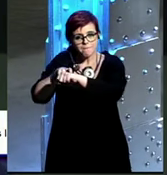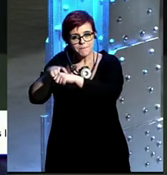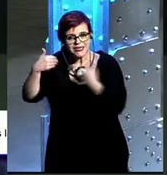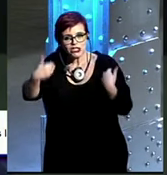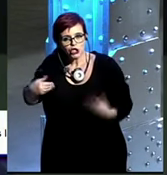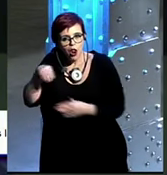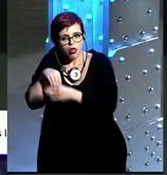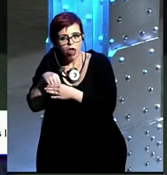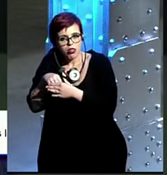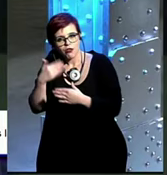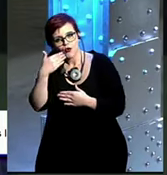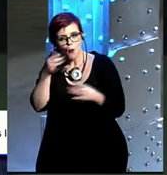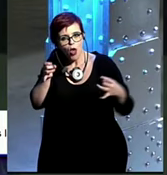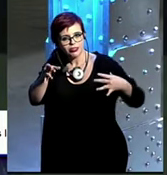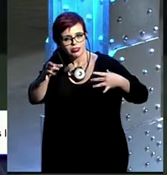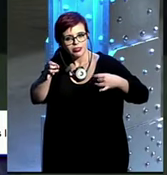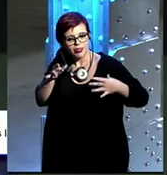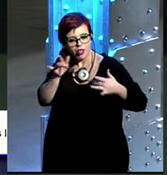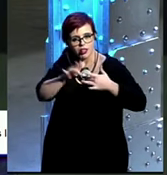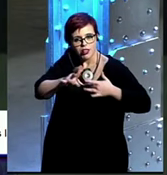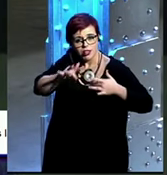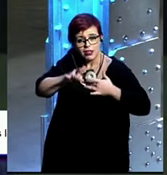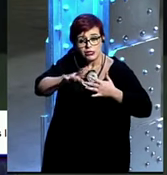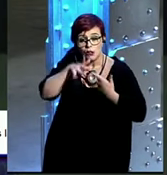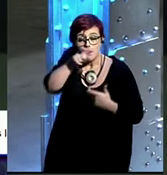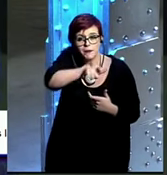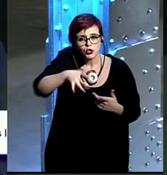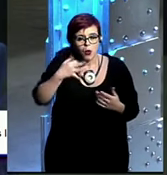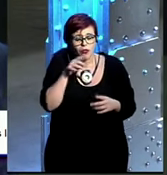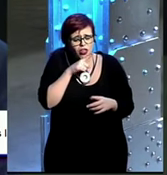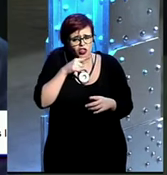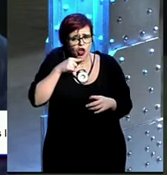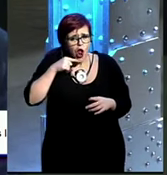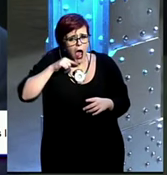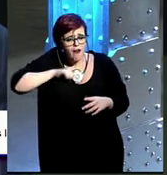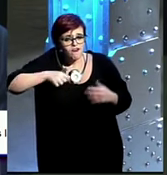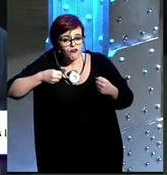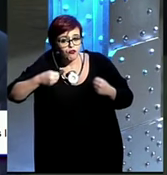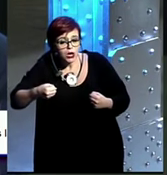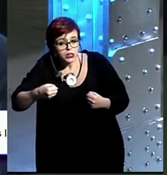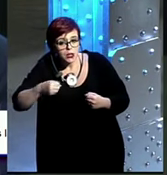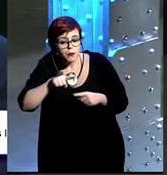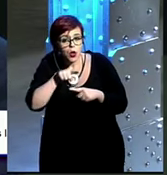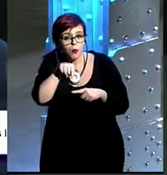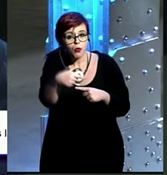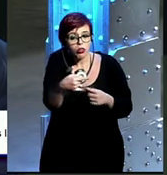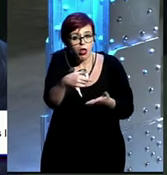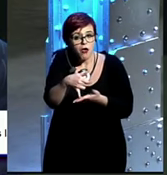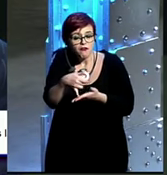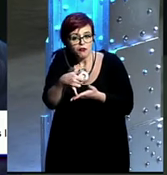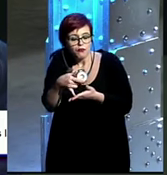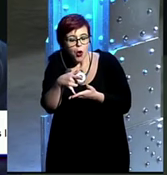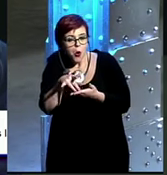Y una persona puede experimentar gran cantidad de dolor pero estar menos debilitada que otra